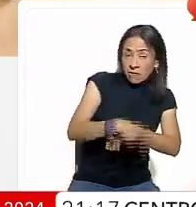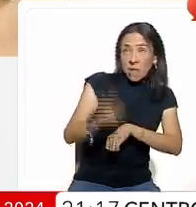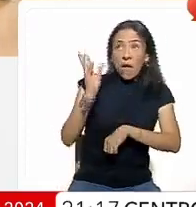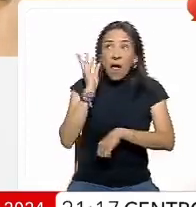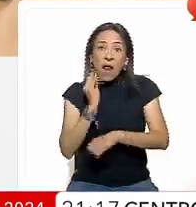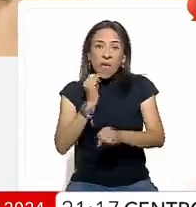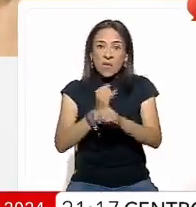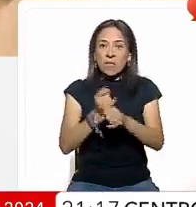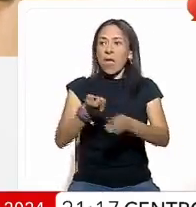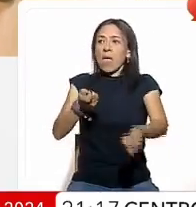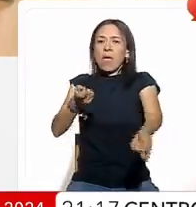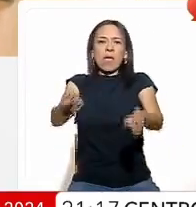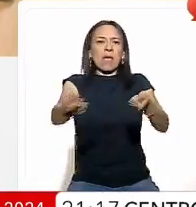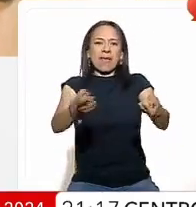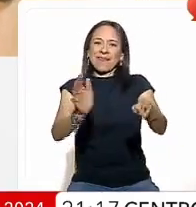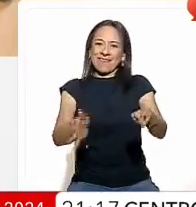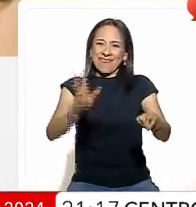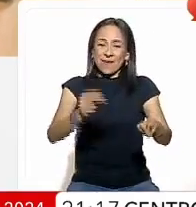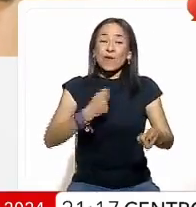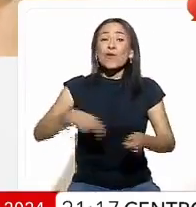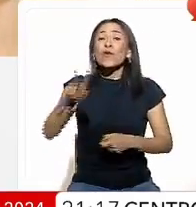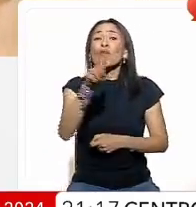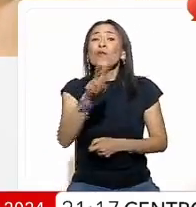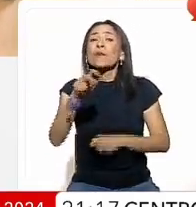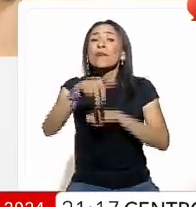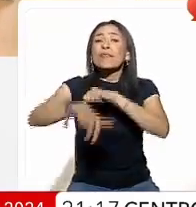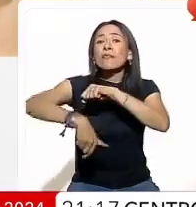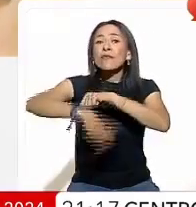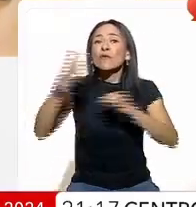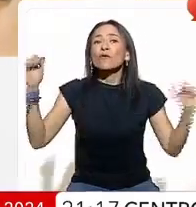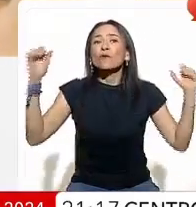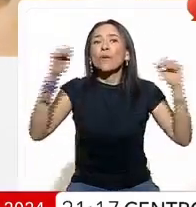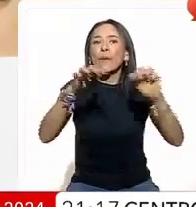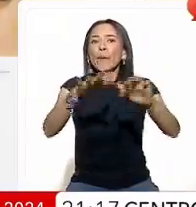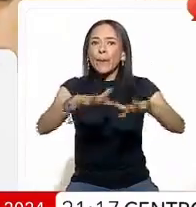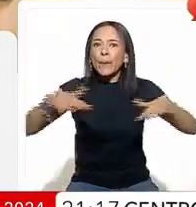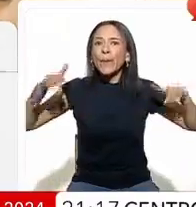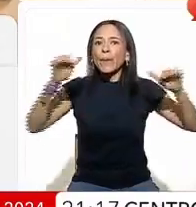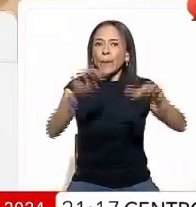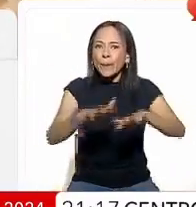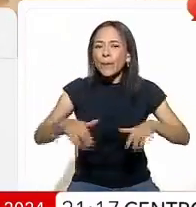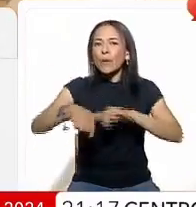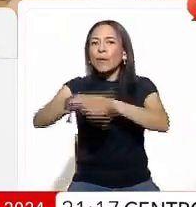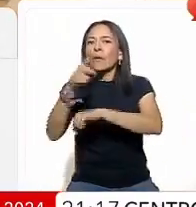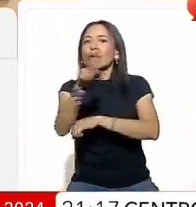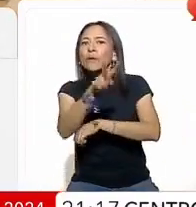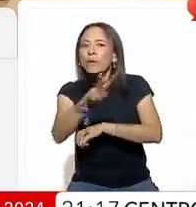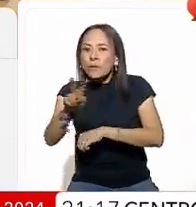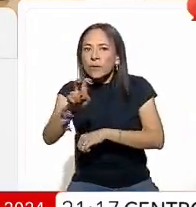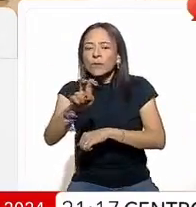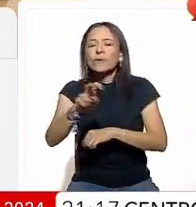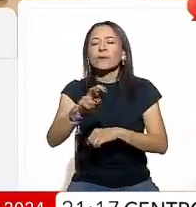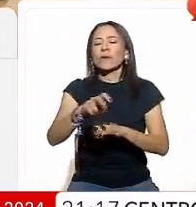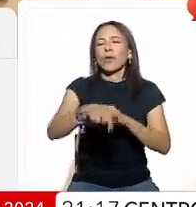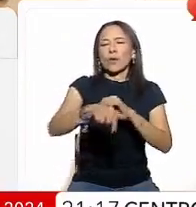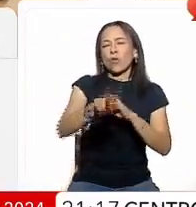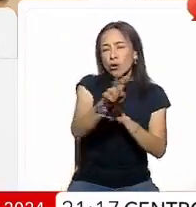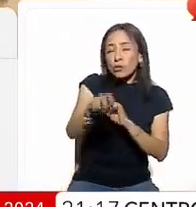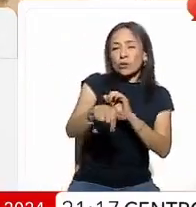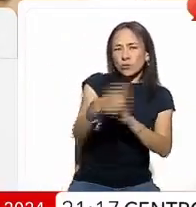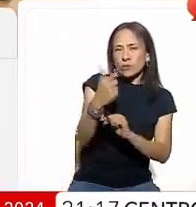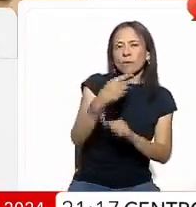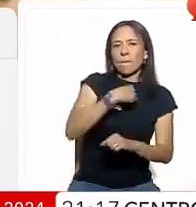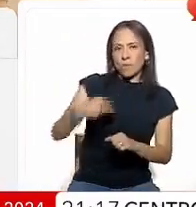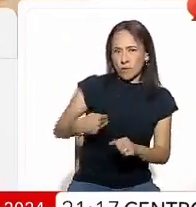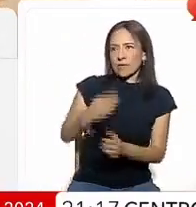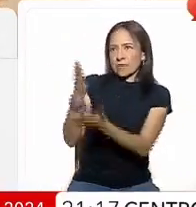Yo hice 212 asambleas en 212 municipios, y directamente yo fui a dar la cara a